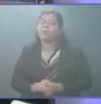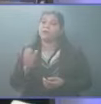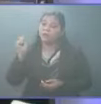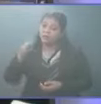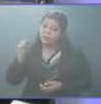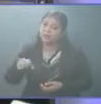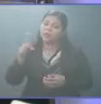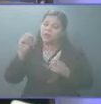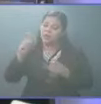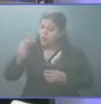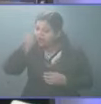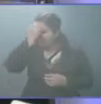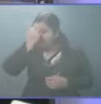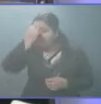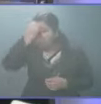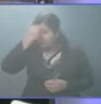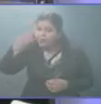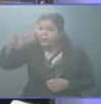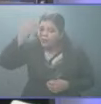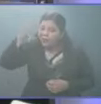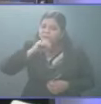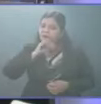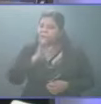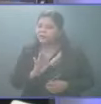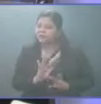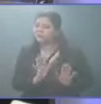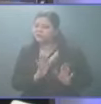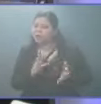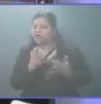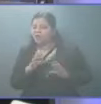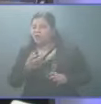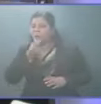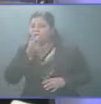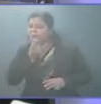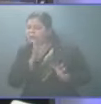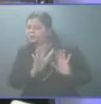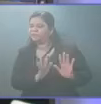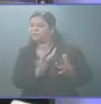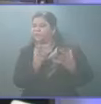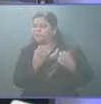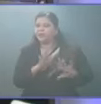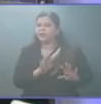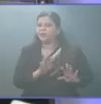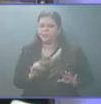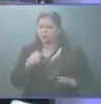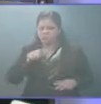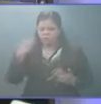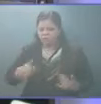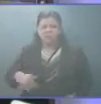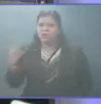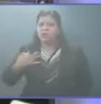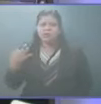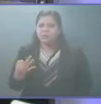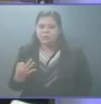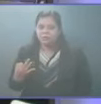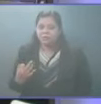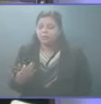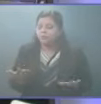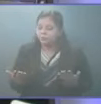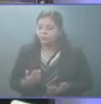que nos puede llevar a eso, a decir no quiero tomar o no quiero consumir un medicamento porque no lo necesito. Sí, y también